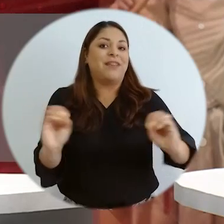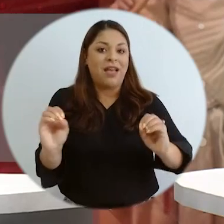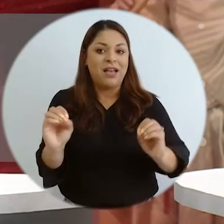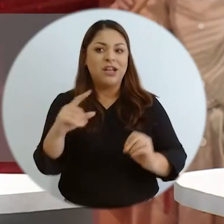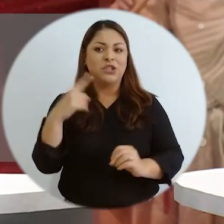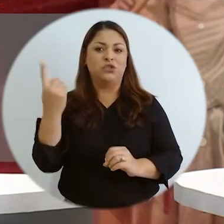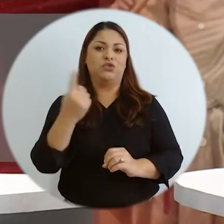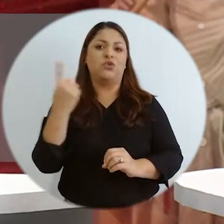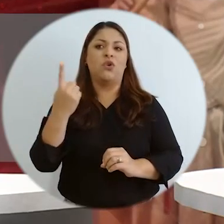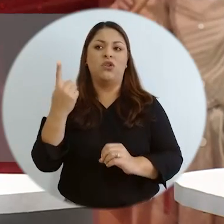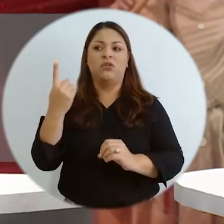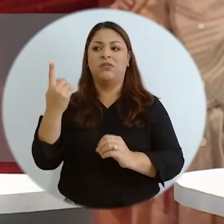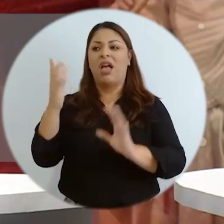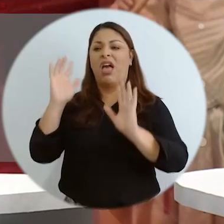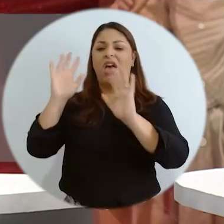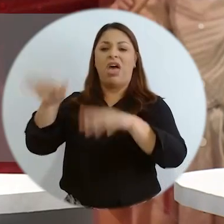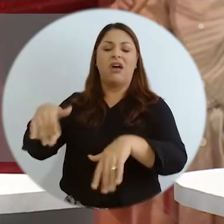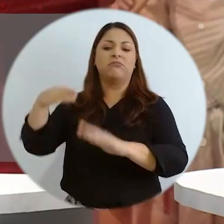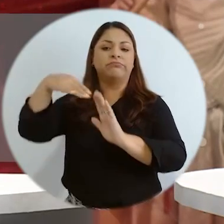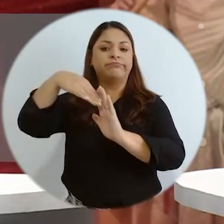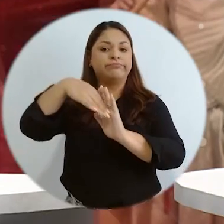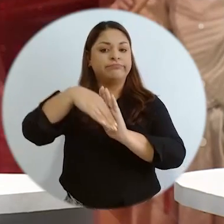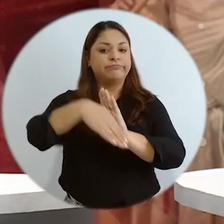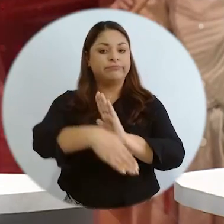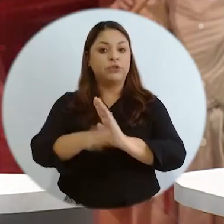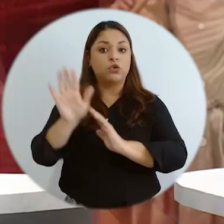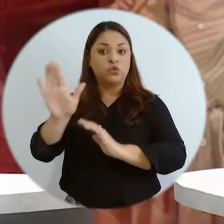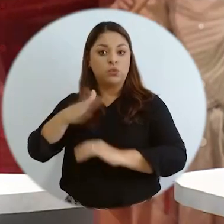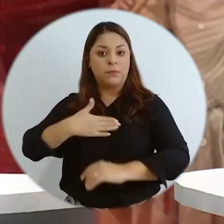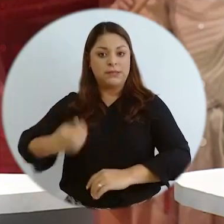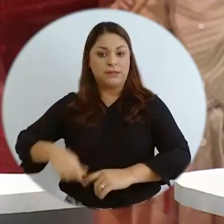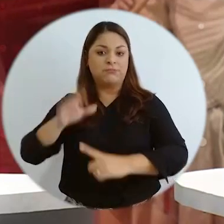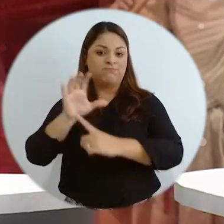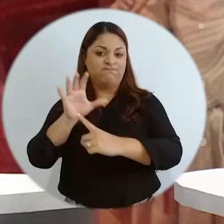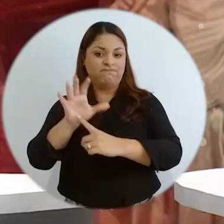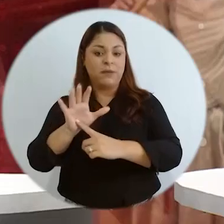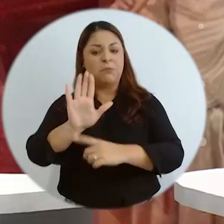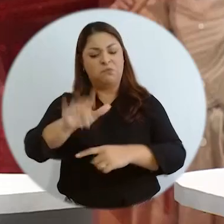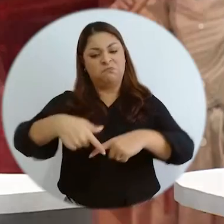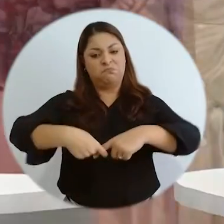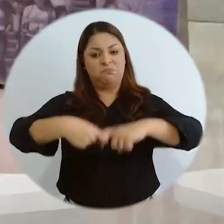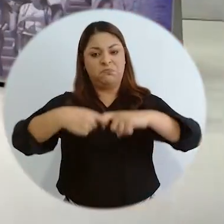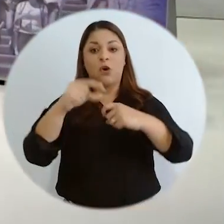hablar en el siguiente bloque. Vamos a ir a una pausa, quédese con Una Mirada que ya volvemos.